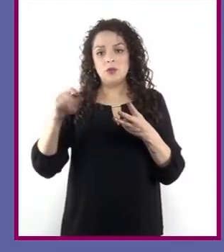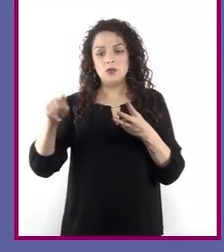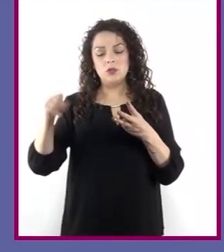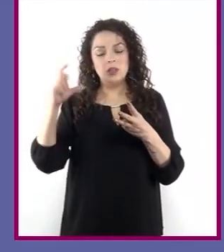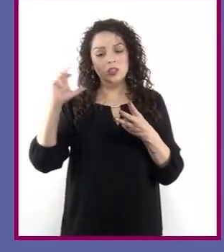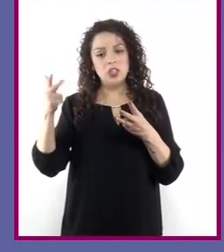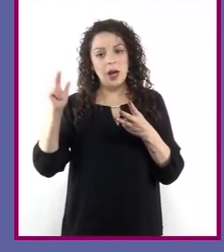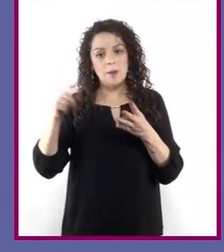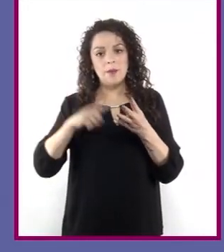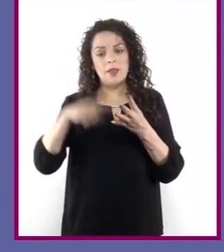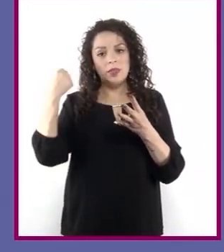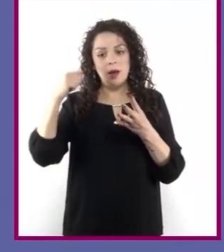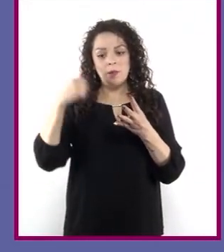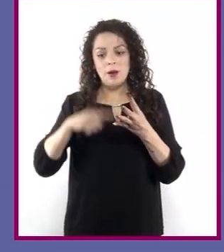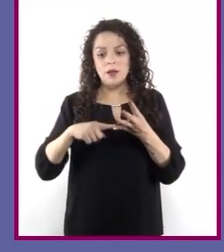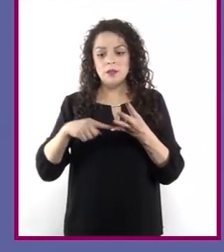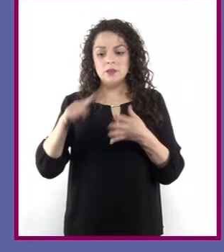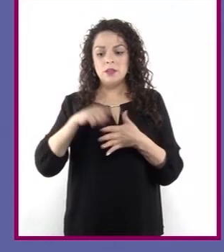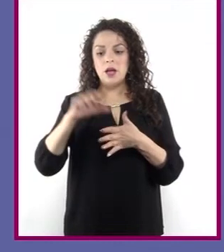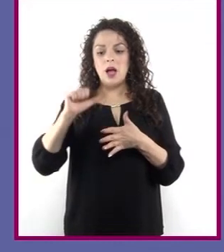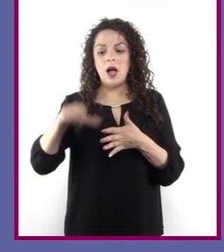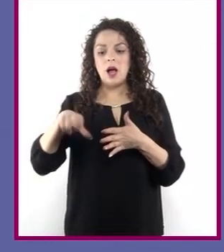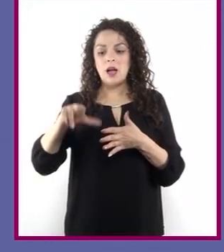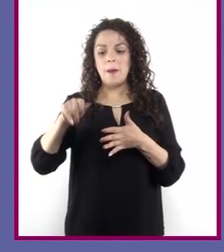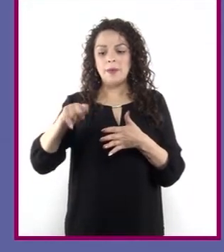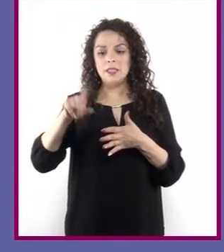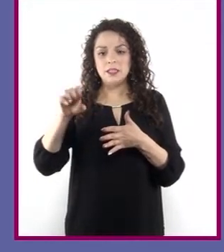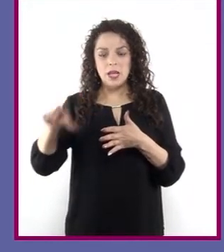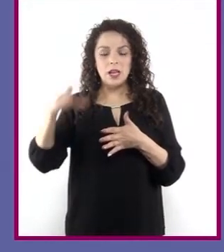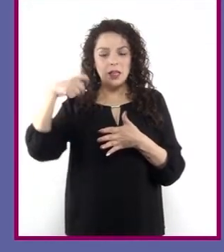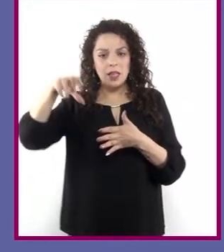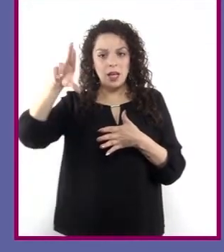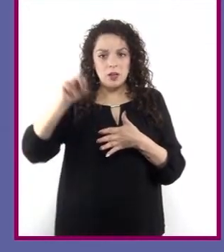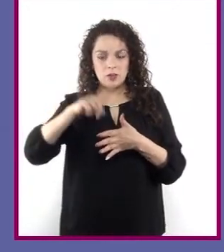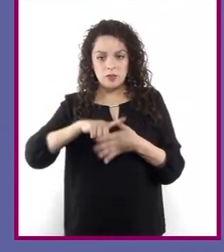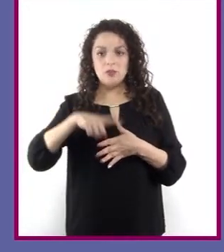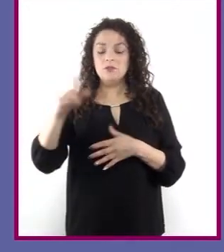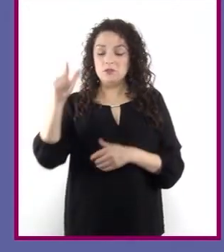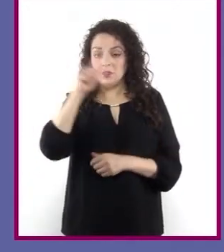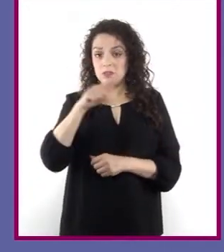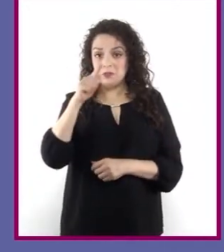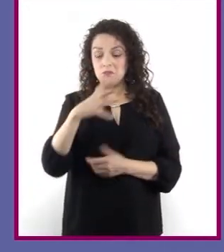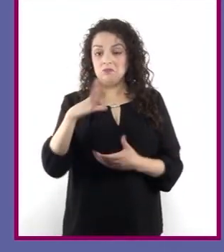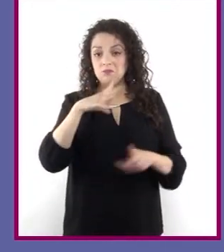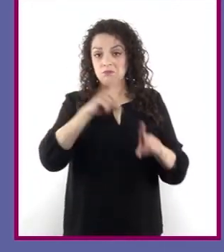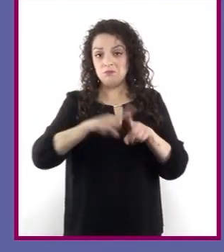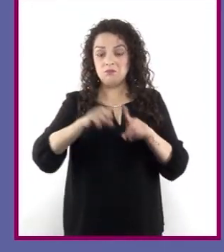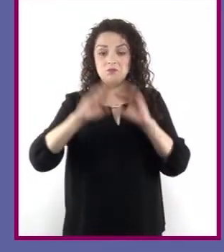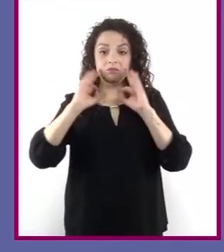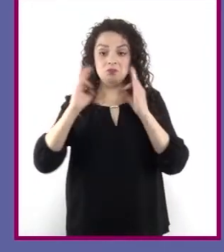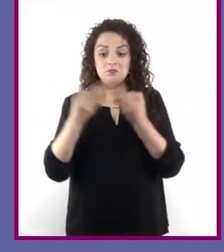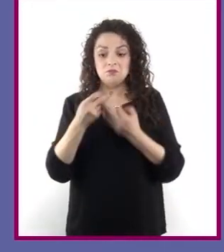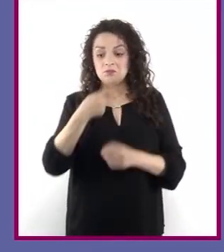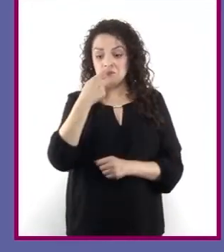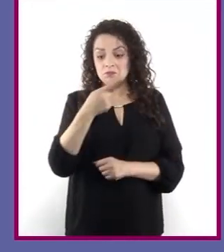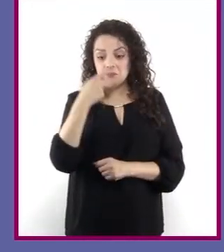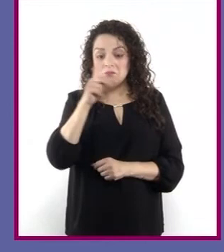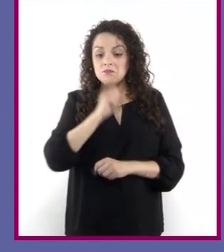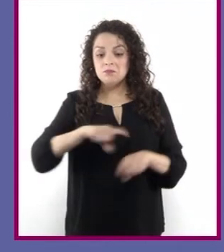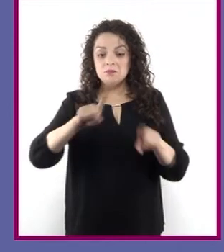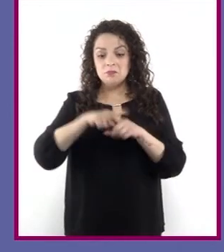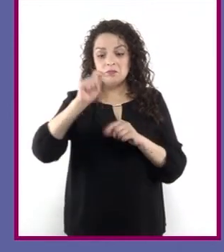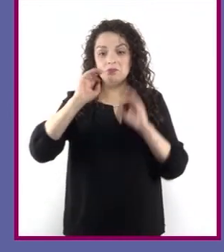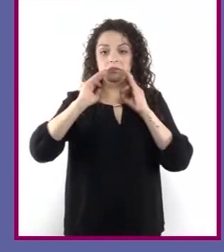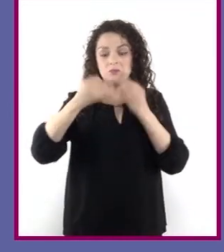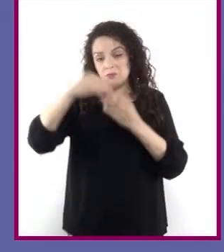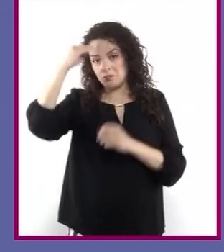de Tabasco y el cachiquel de Quintana Roo. Las lenguas permiten que un país sea diverso en su forma de hablar, pero también es la de pensar y ver